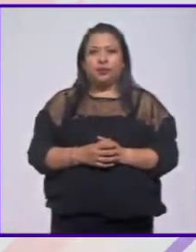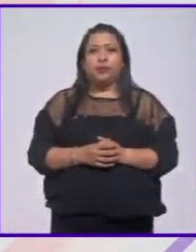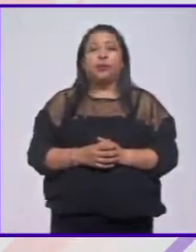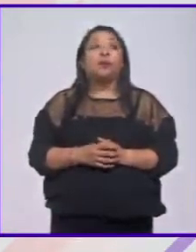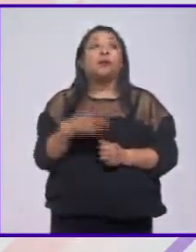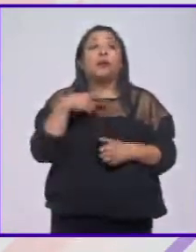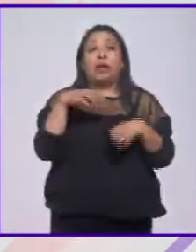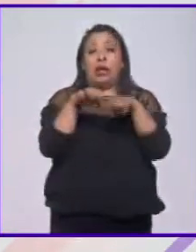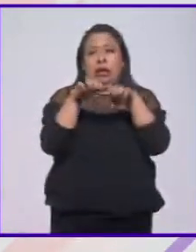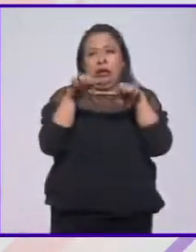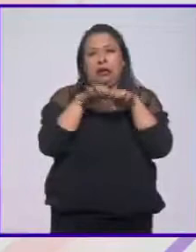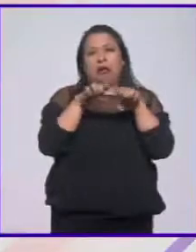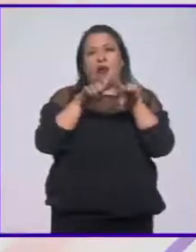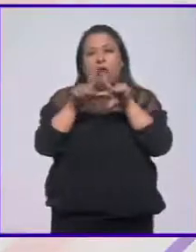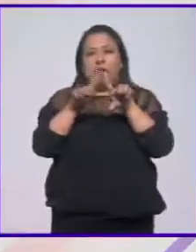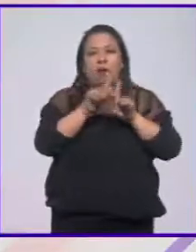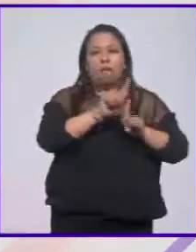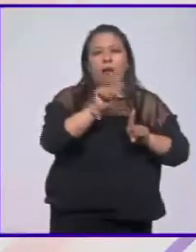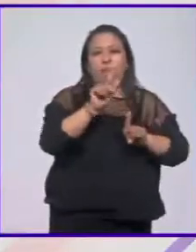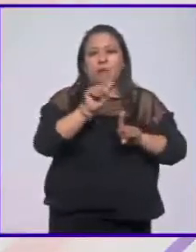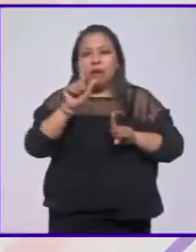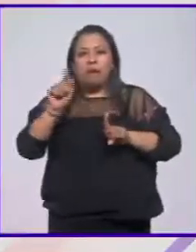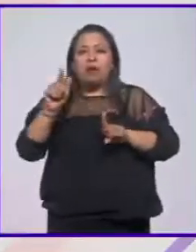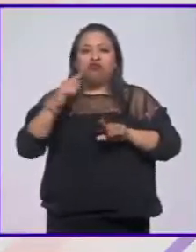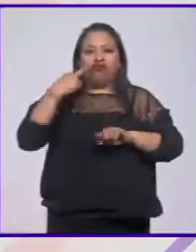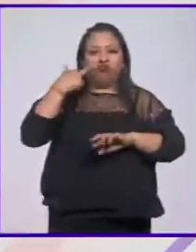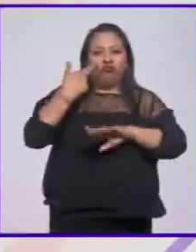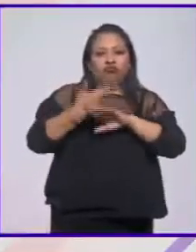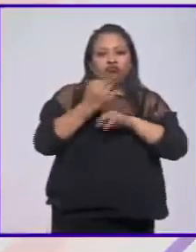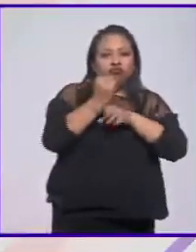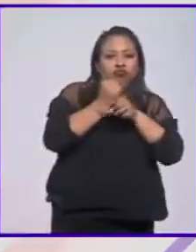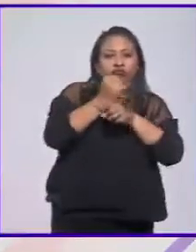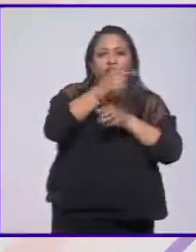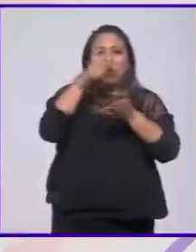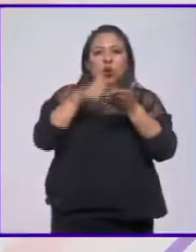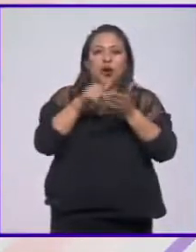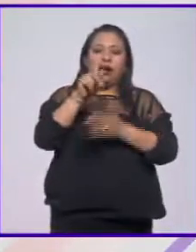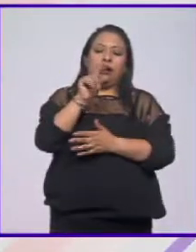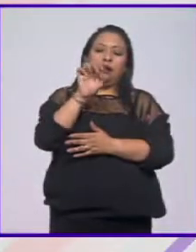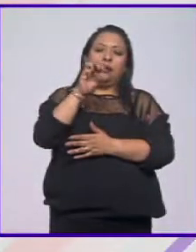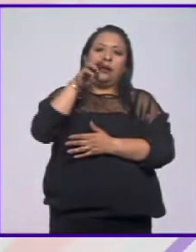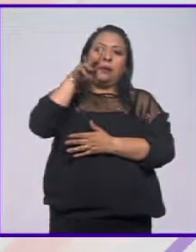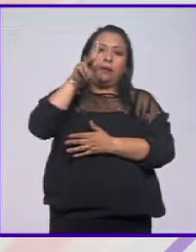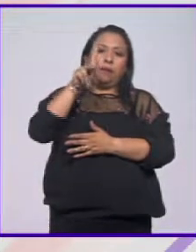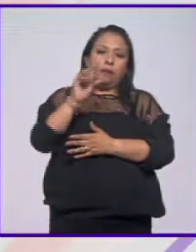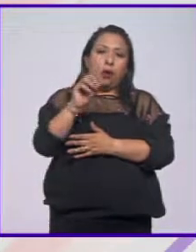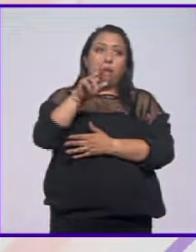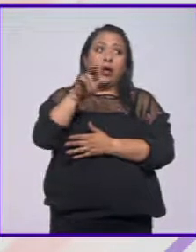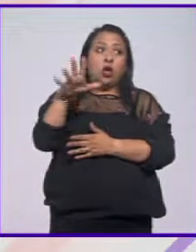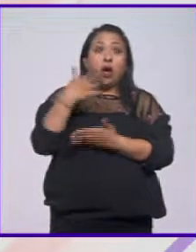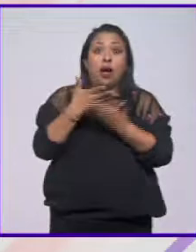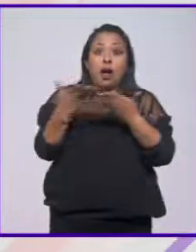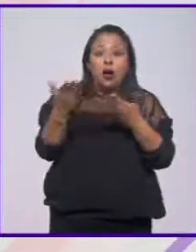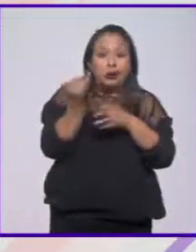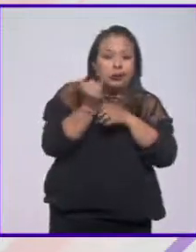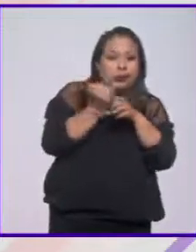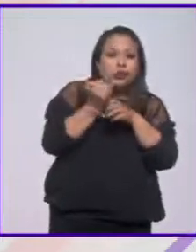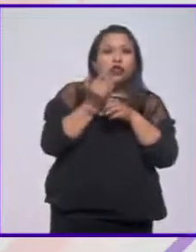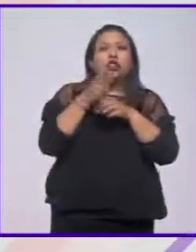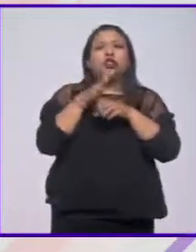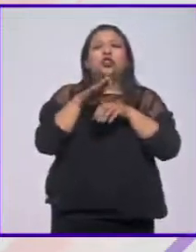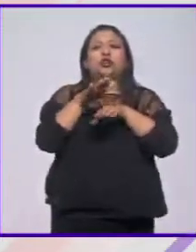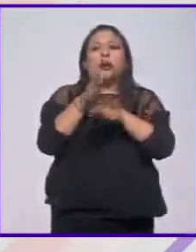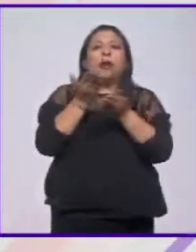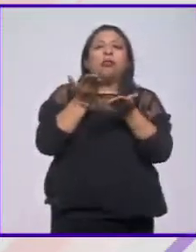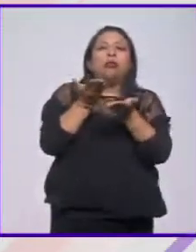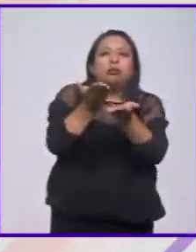El equipo multidisciplinario que se encarga de la investigación del Templo Mayor actualmente trabaja en el estudio de ofrendas